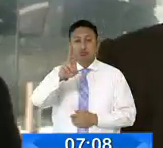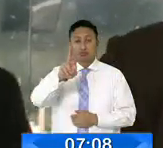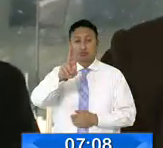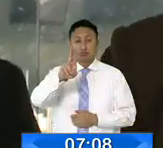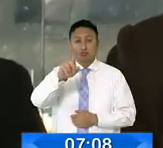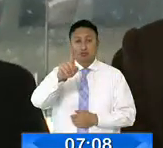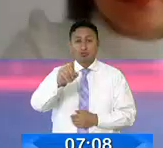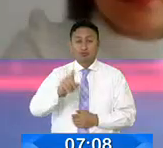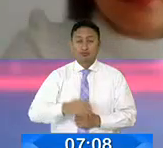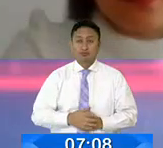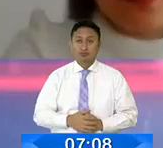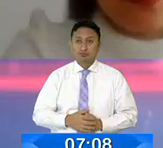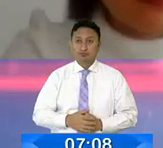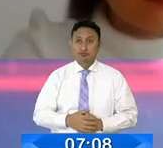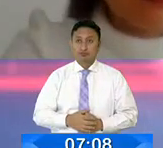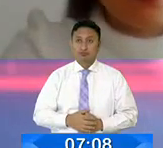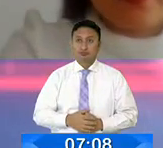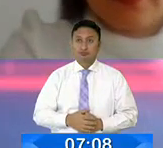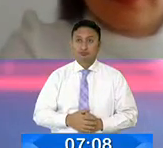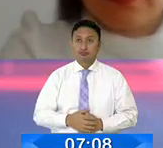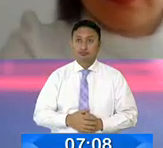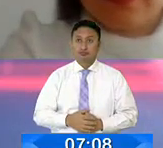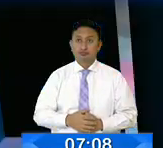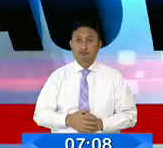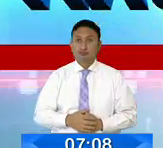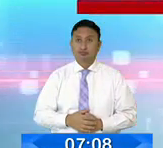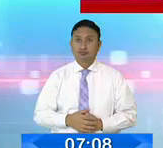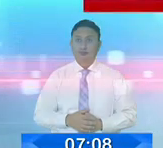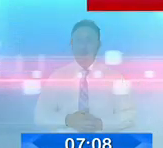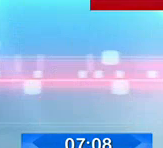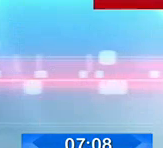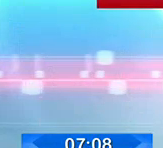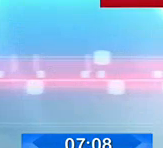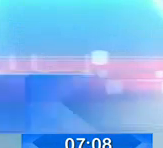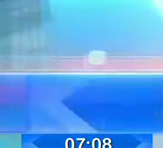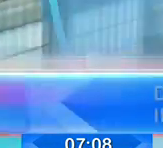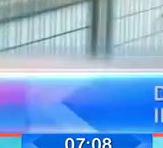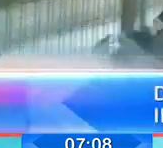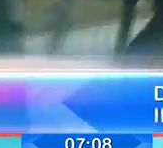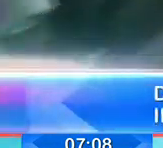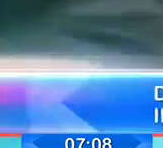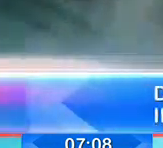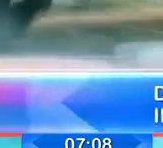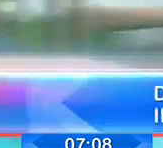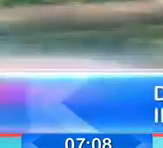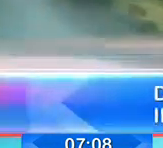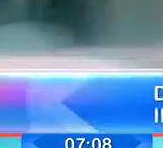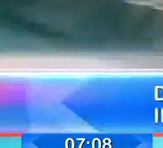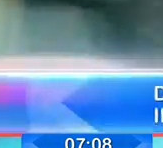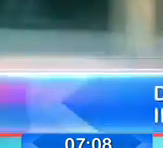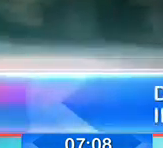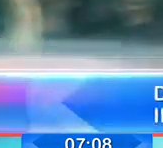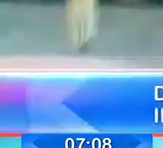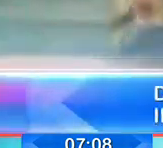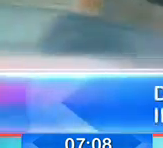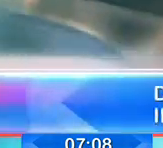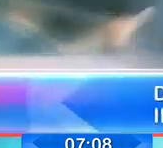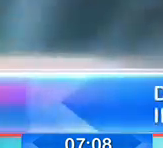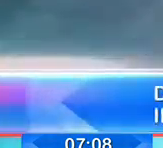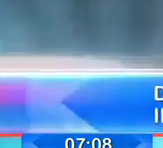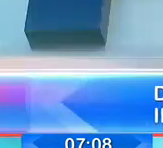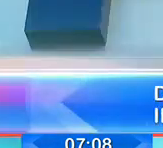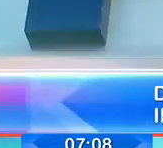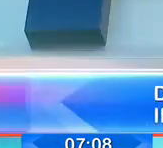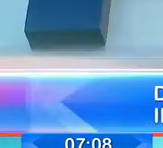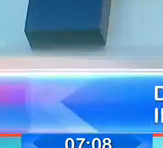Cruz. Informó Carolina Basante. Vamos a un corte comercial. Al retornar les contamos que parte de los recursos económicos para financiar